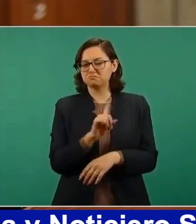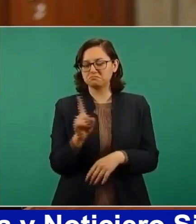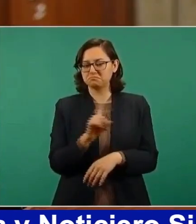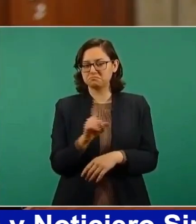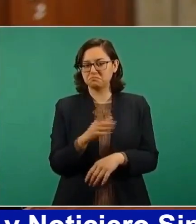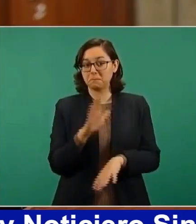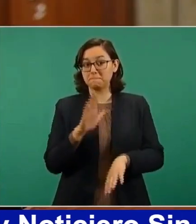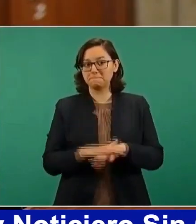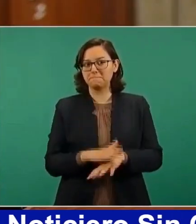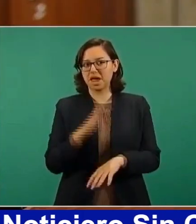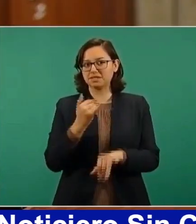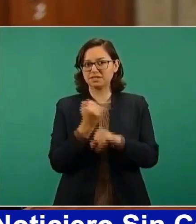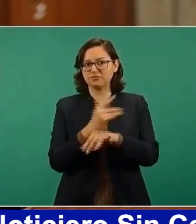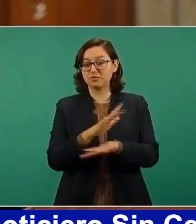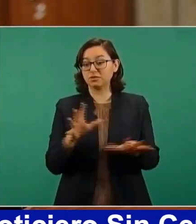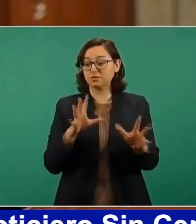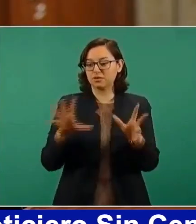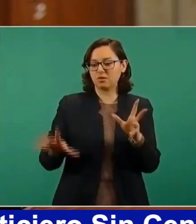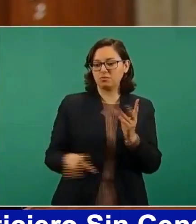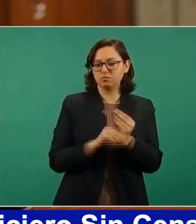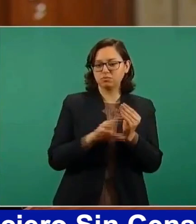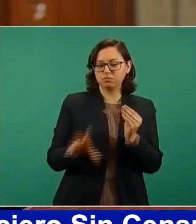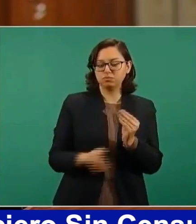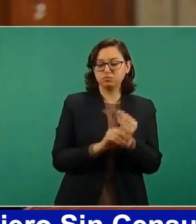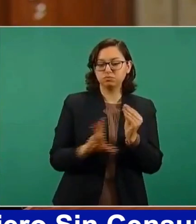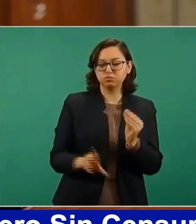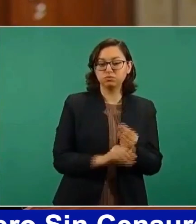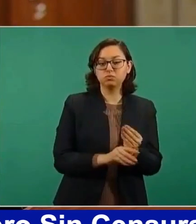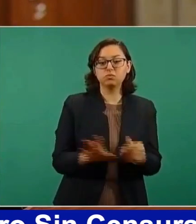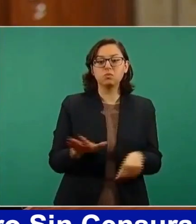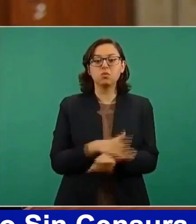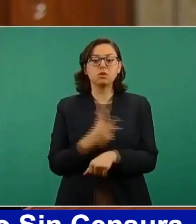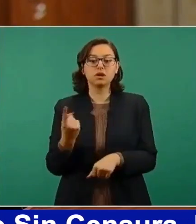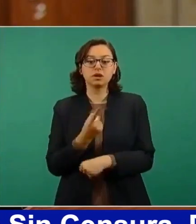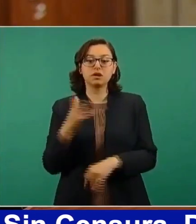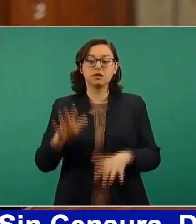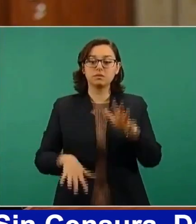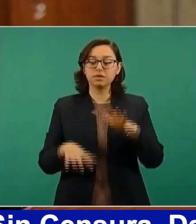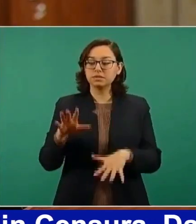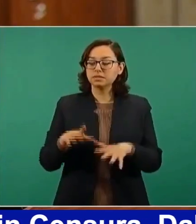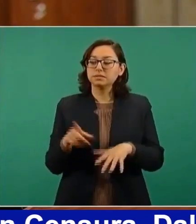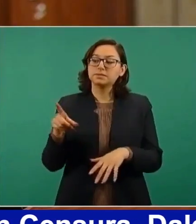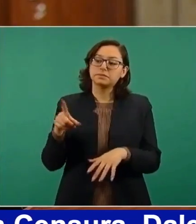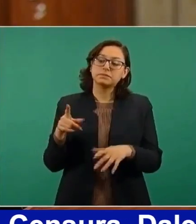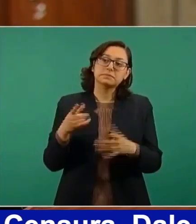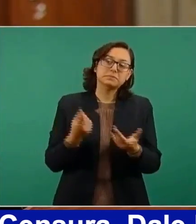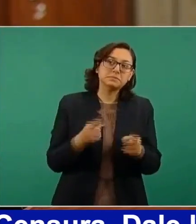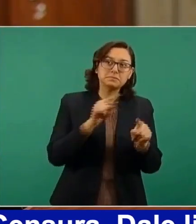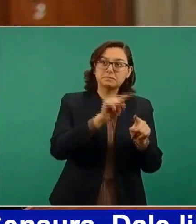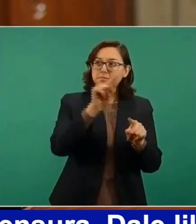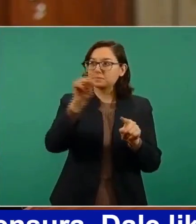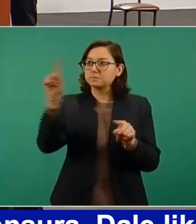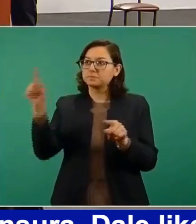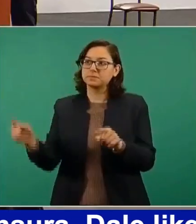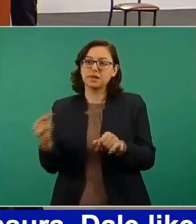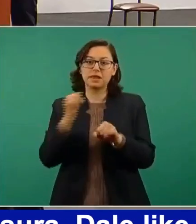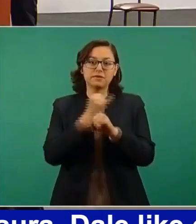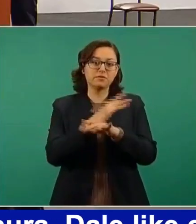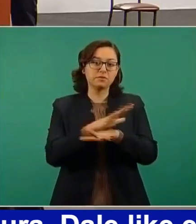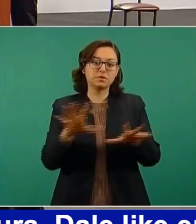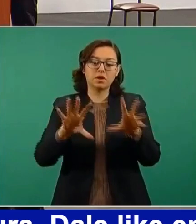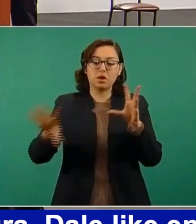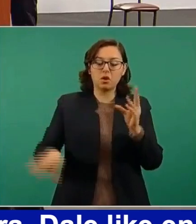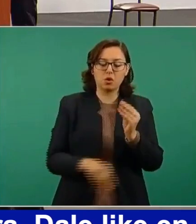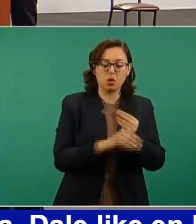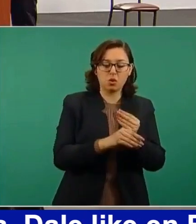es a las 4 de la tarde, pero hasta las 8 o 9 de la noche, debido a la demanda en ciertos sitios, se sigue vacunando,